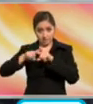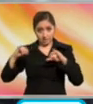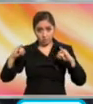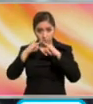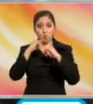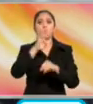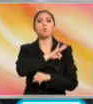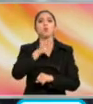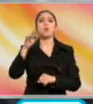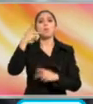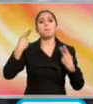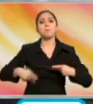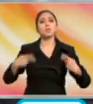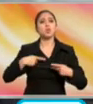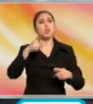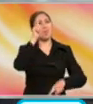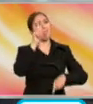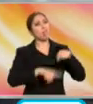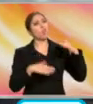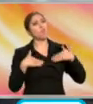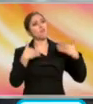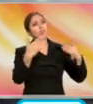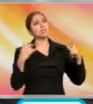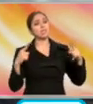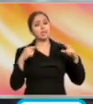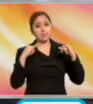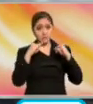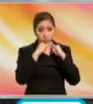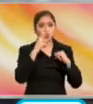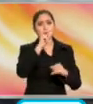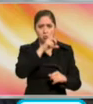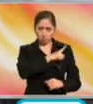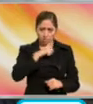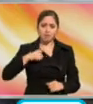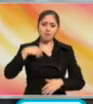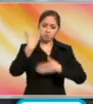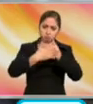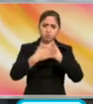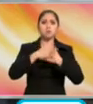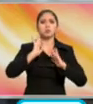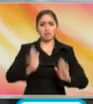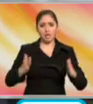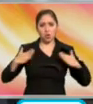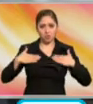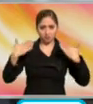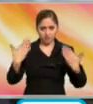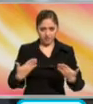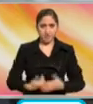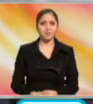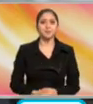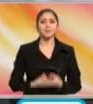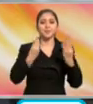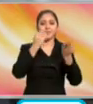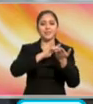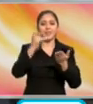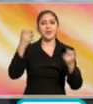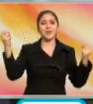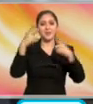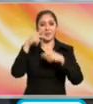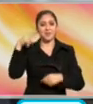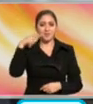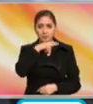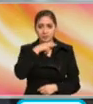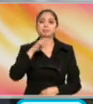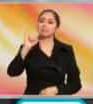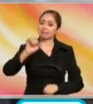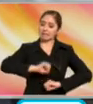recuperar esta confianza. Muchísimas gracias, Luis Fernando Sánchez Nava. Gracias. Y nos vemos muy pronto. Claro que sí, aquí está tu casa,